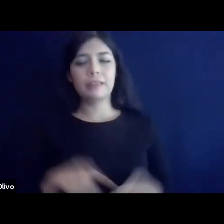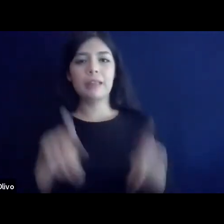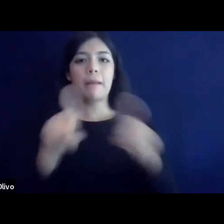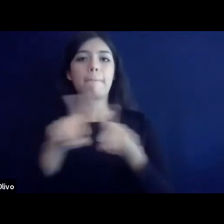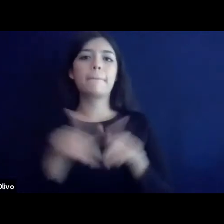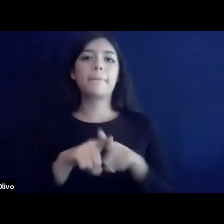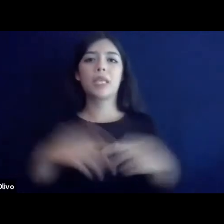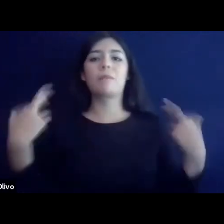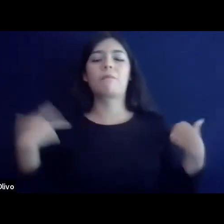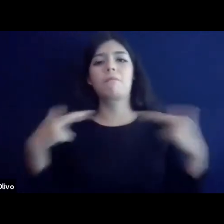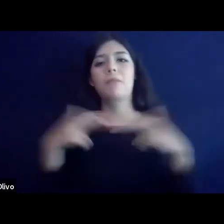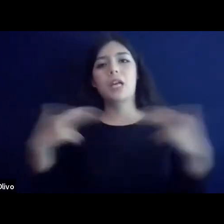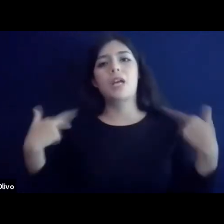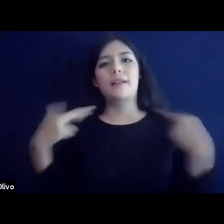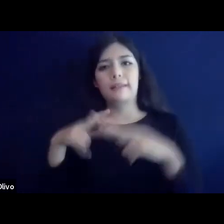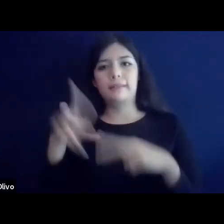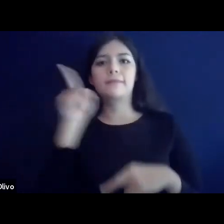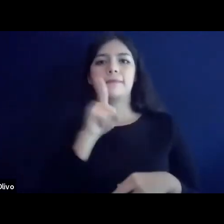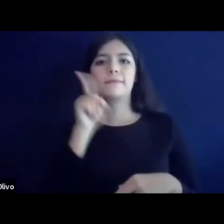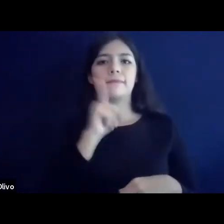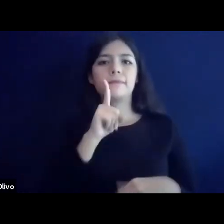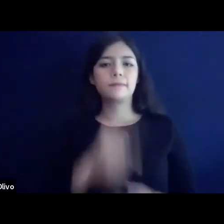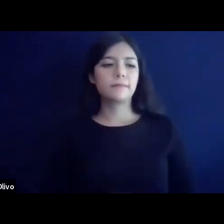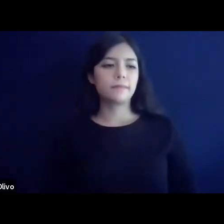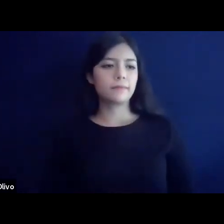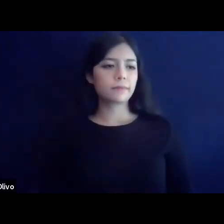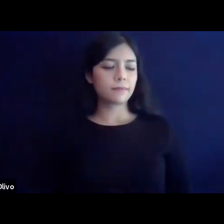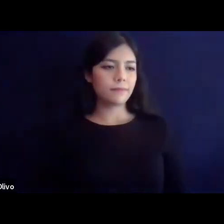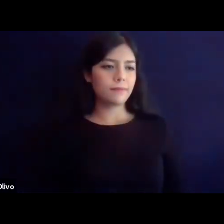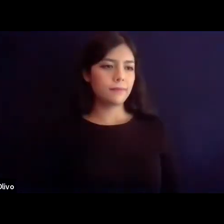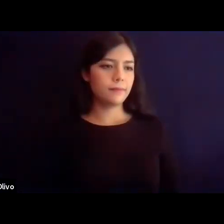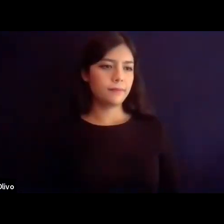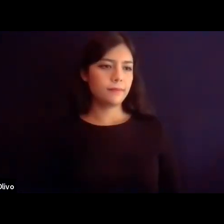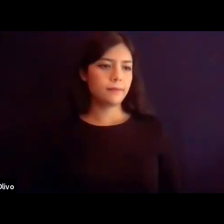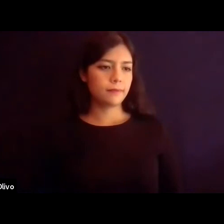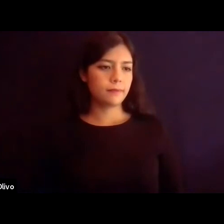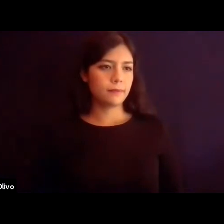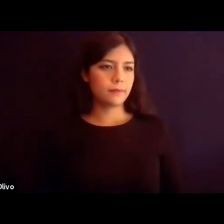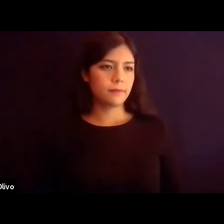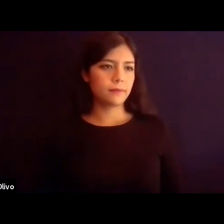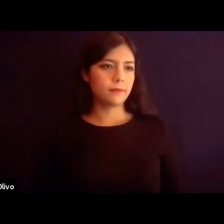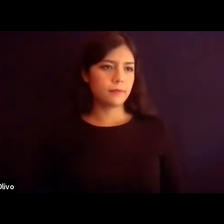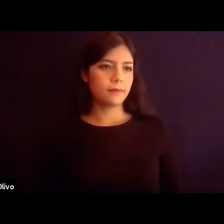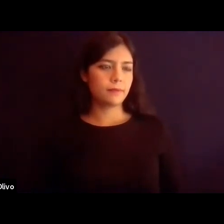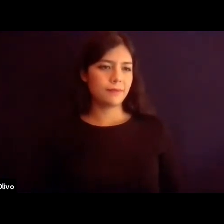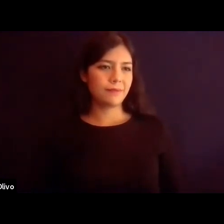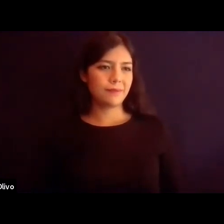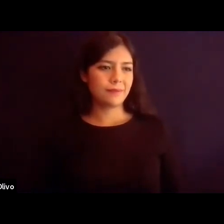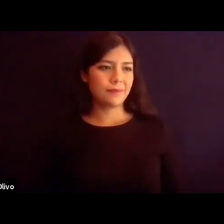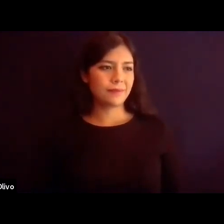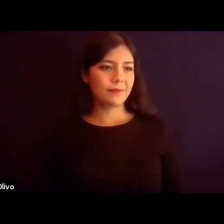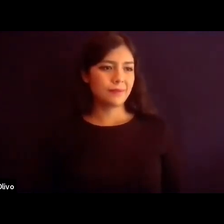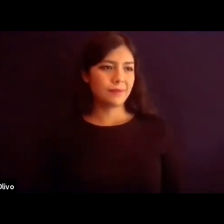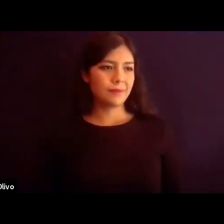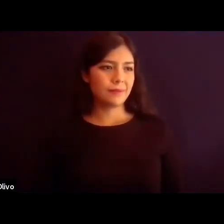maestra, ay, ya sé, perdón el nombre, pero no la conocía, me encantó su peinado. Ay, la